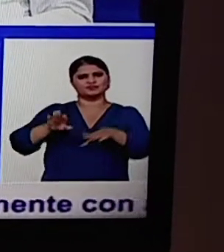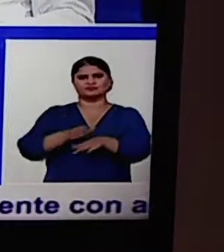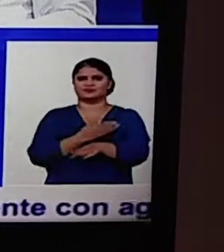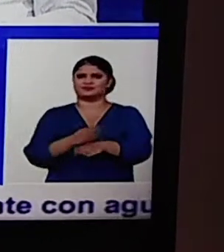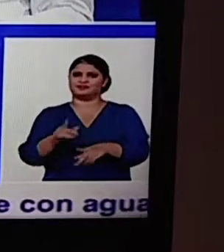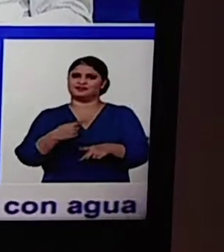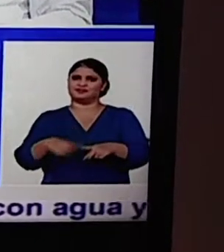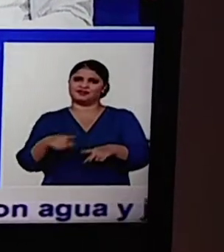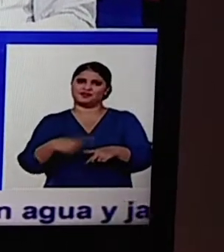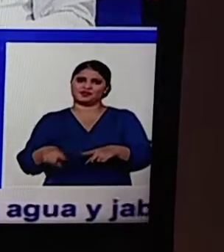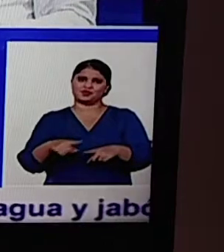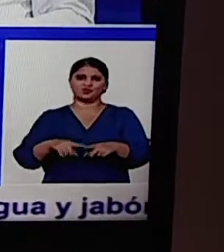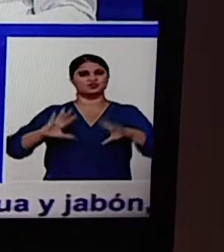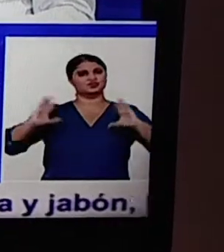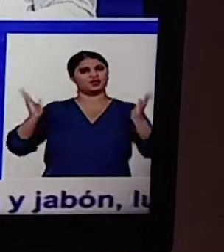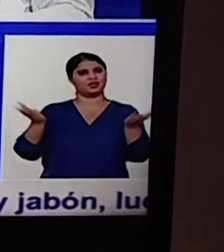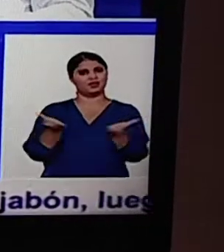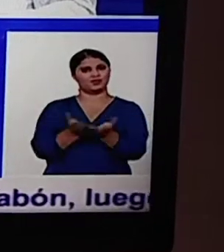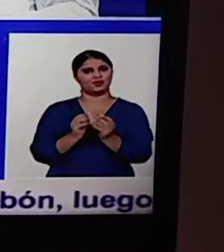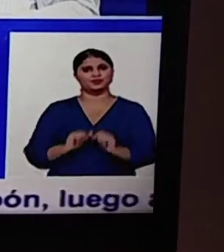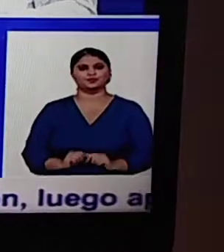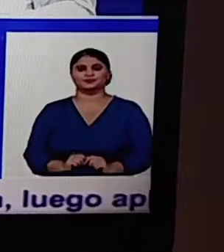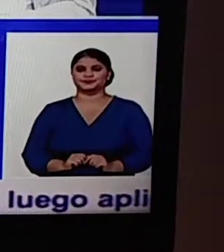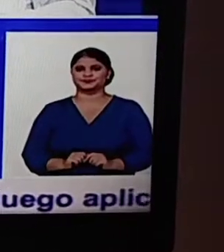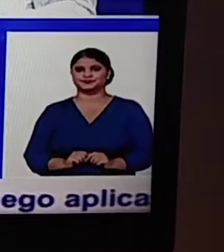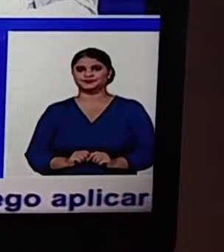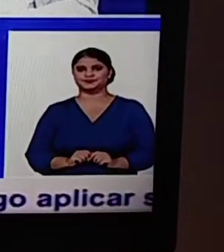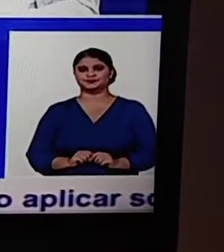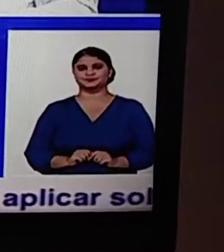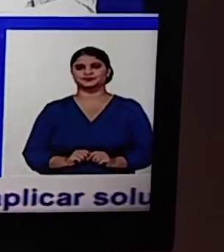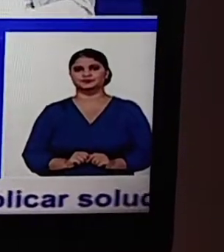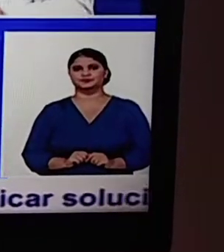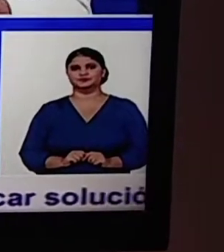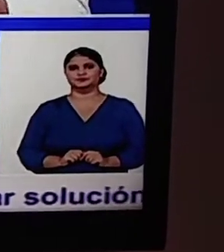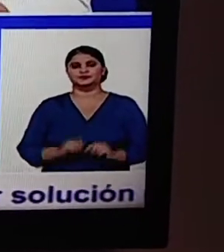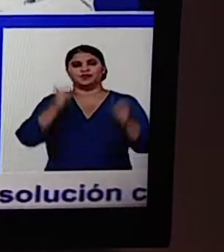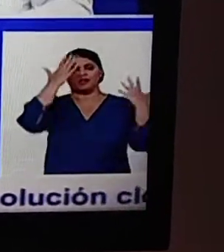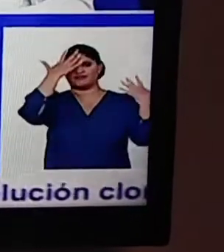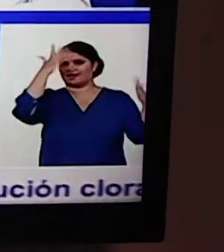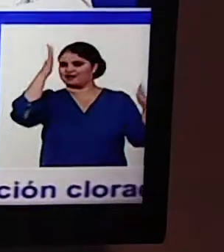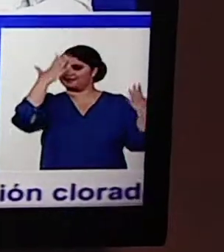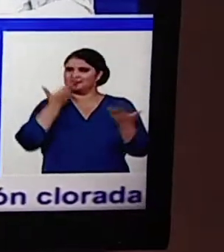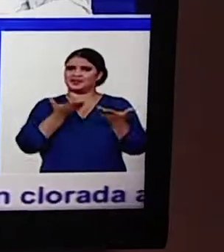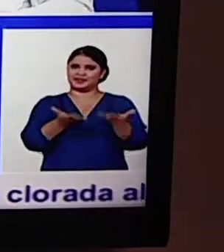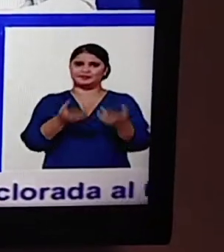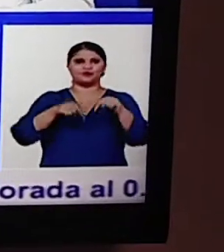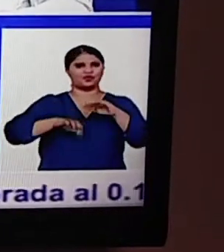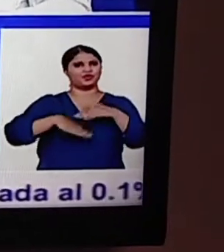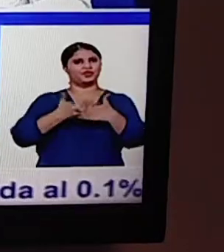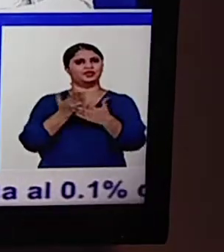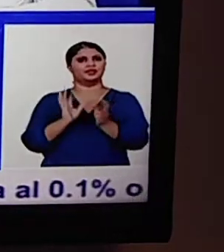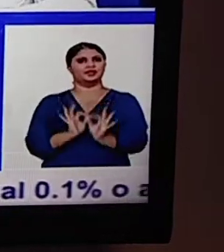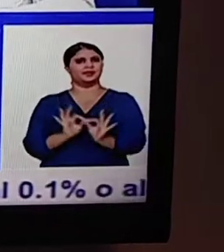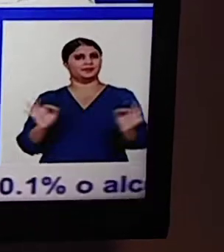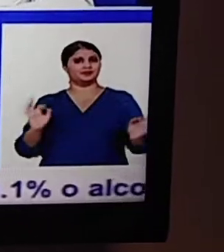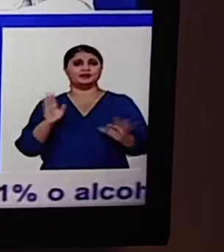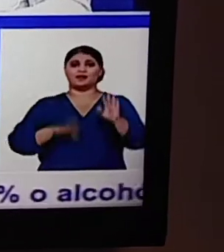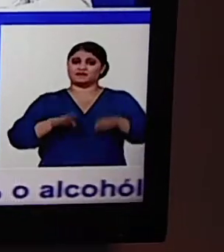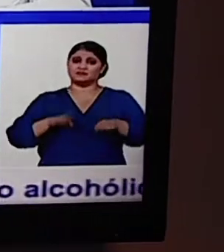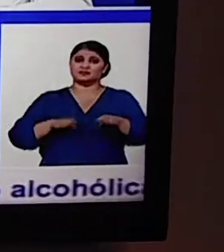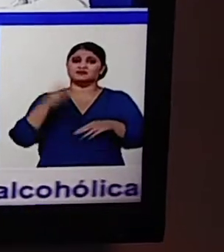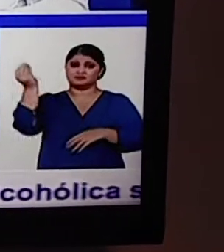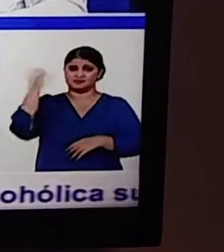con familias, en hospitales, en la comunidad, y realmente en muchas ocasiones con mucho riesgo por la actividad